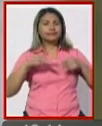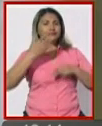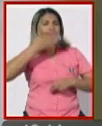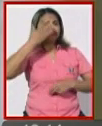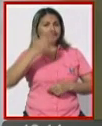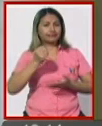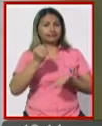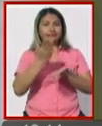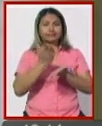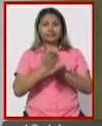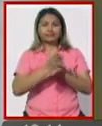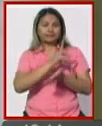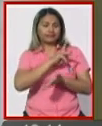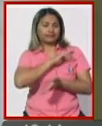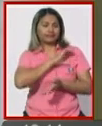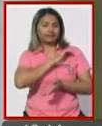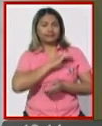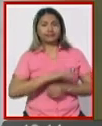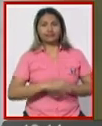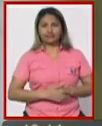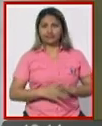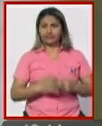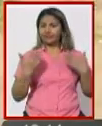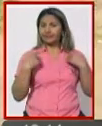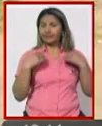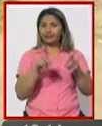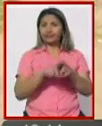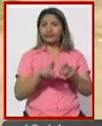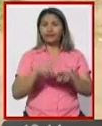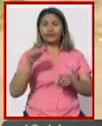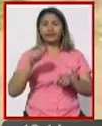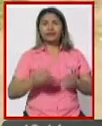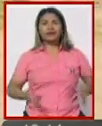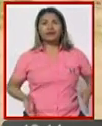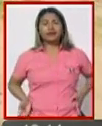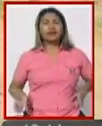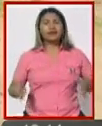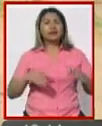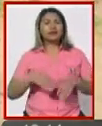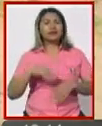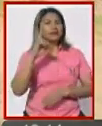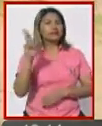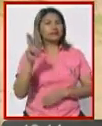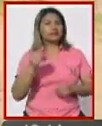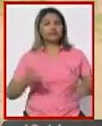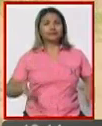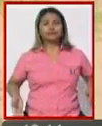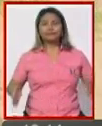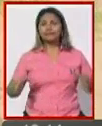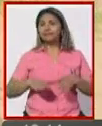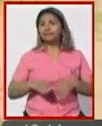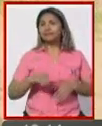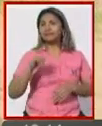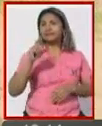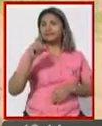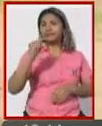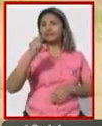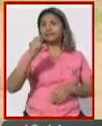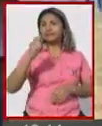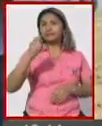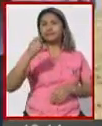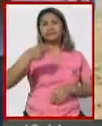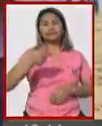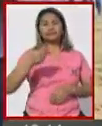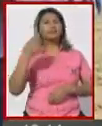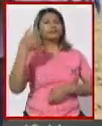aparte se tiene parálisis cerebral. Y aparte de eso también necesita pañales porque él ocupa pañal XG y